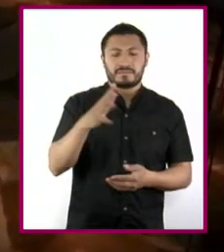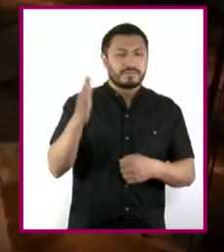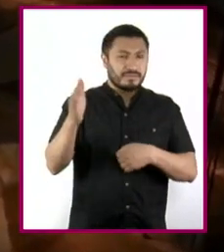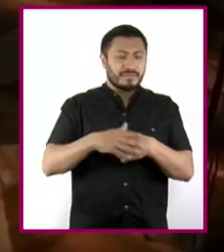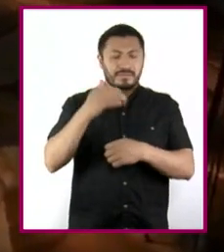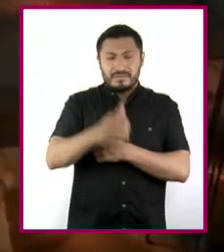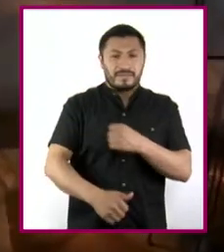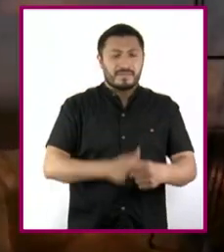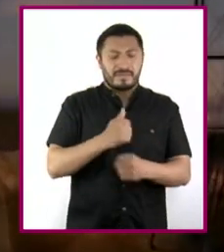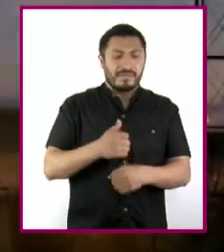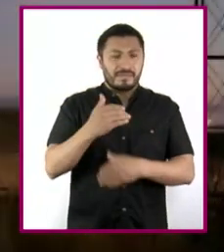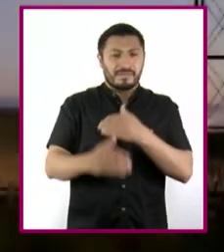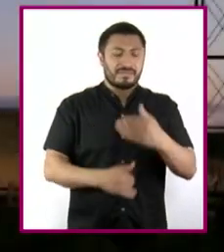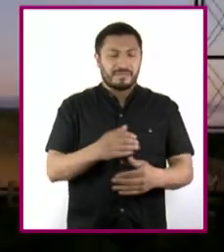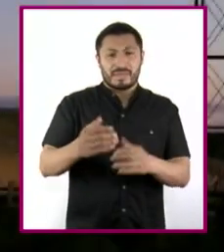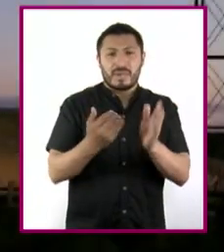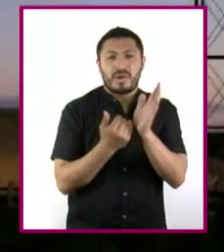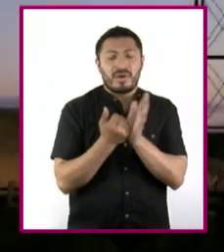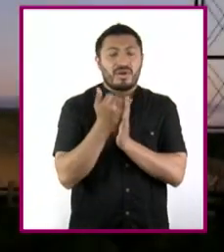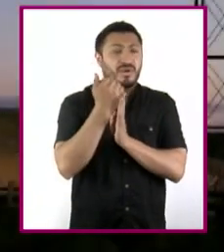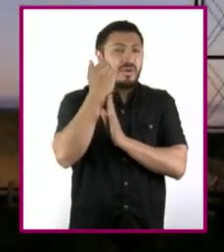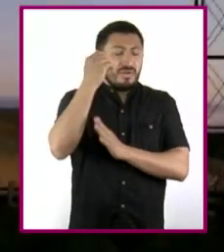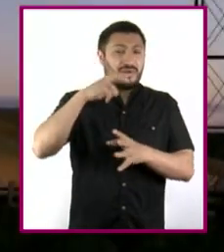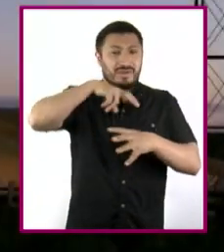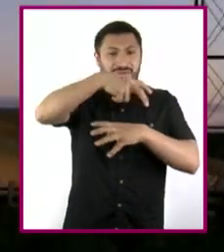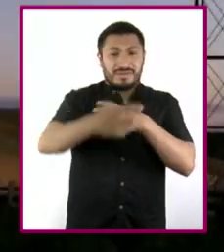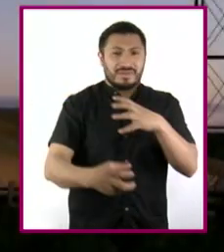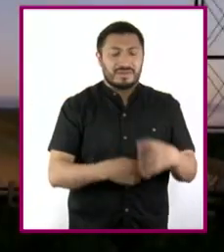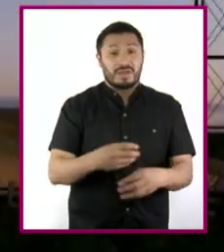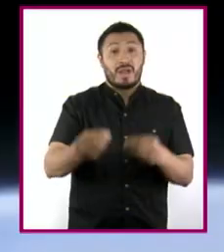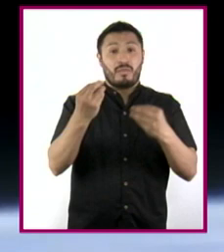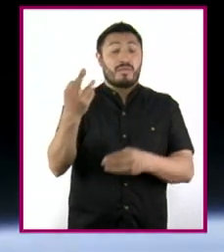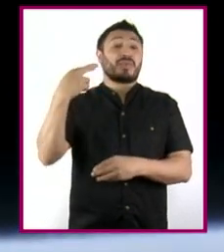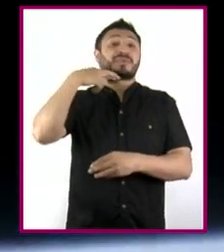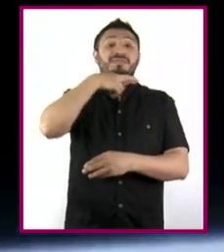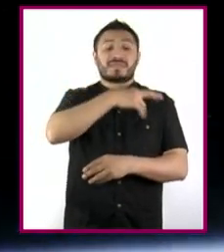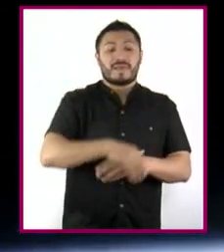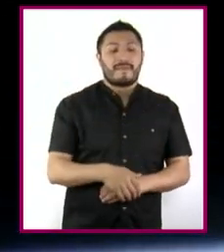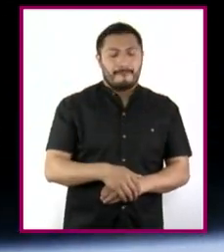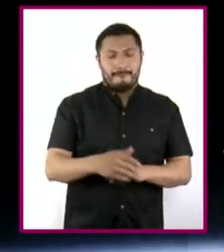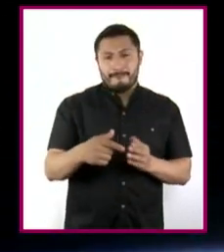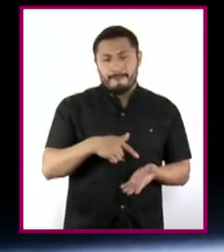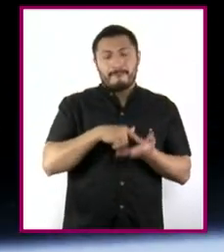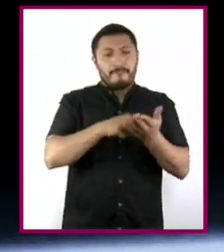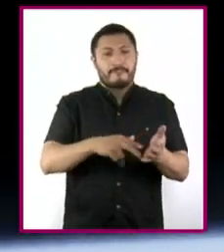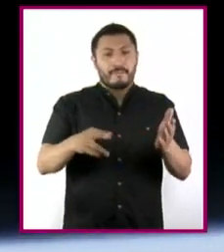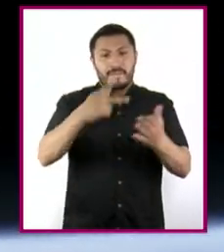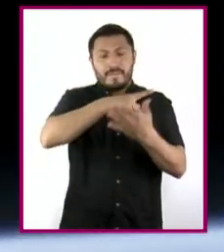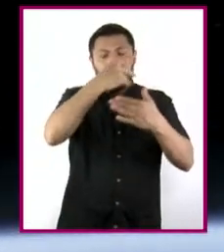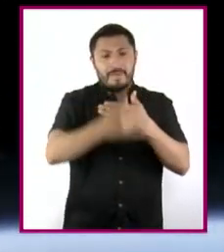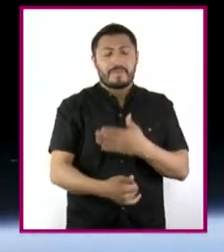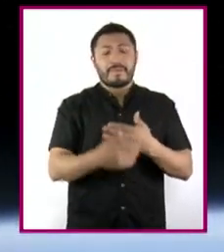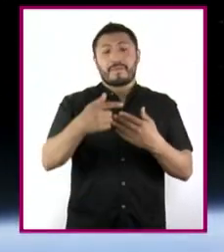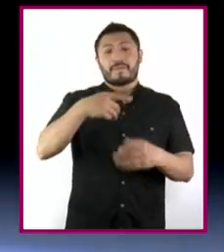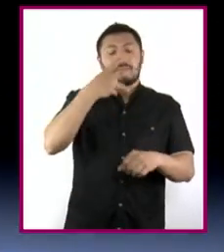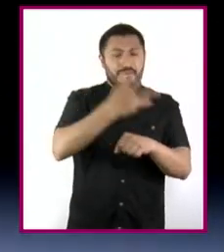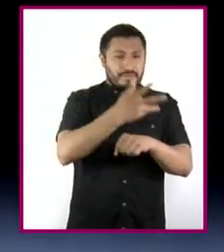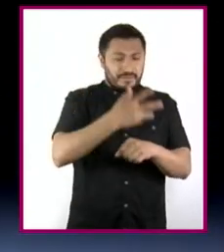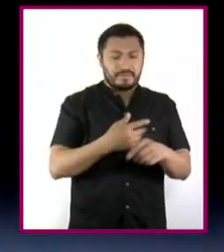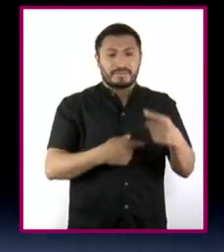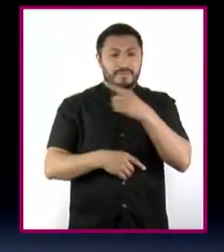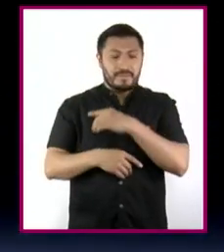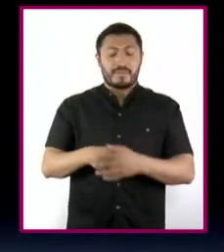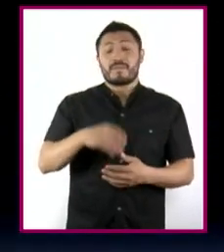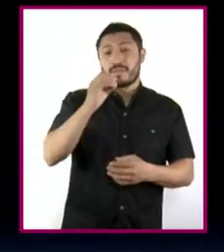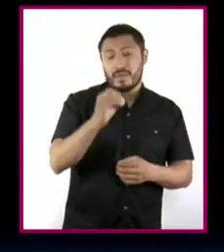próximos años el incremento en el número de satélites orbitando nuestro planeta será bastante acelerado. Muestra de ello es el proyecto Starlink de la compañía SpaceX, o